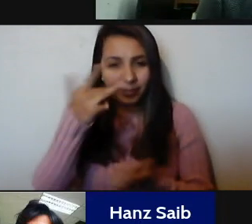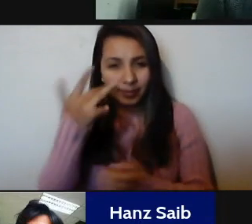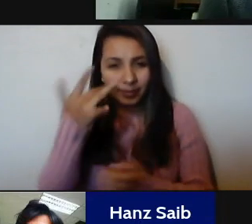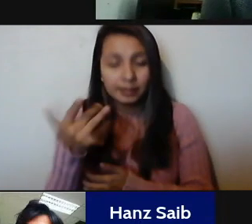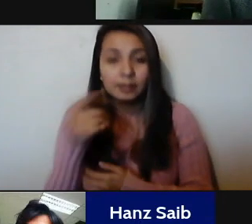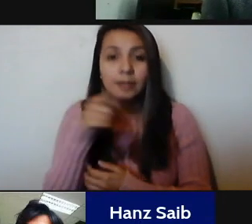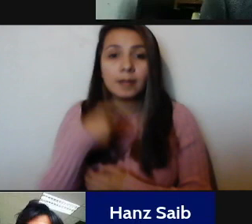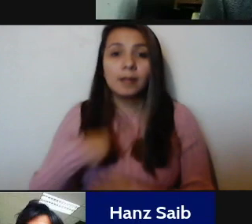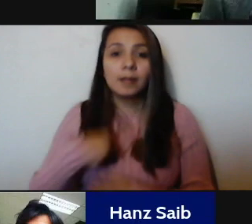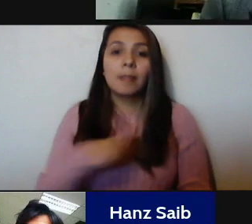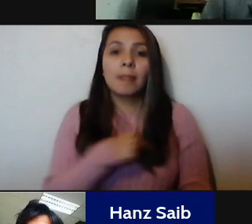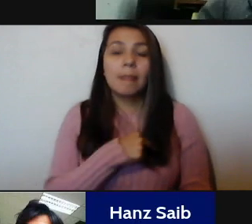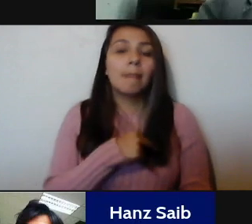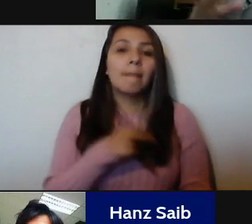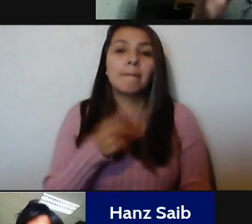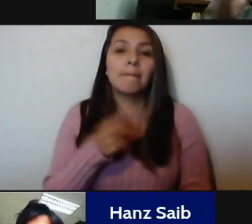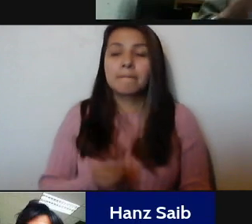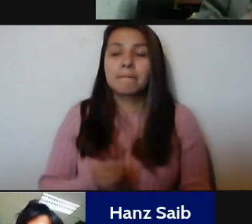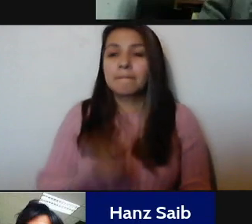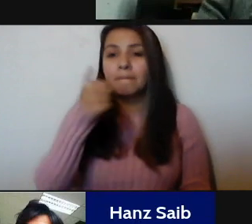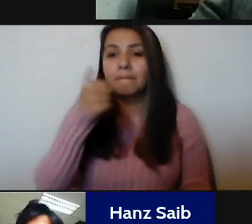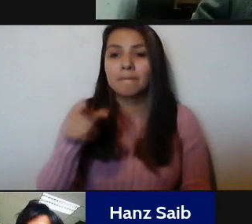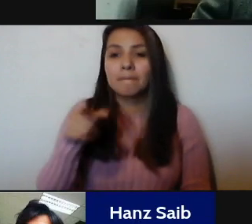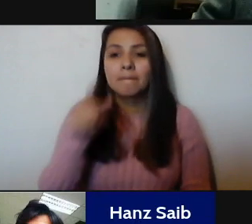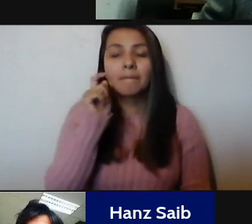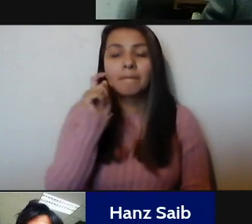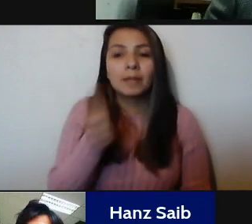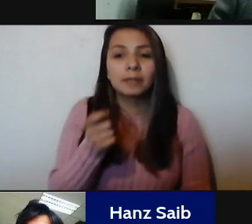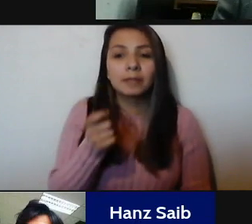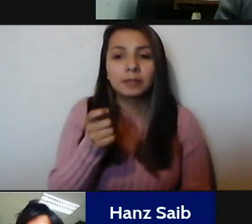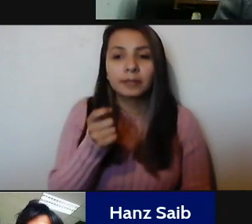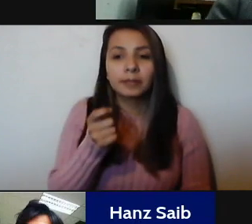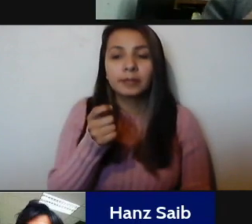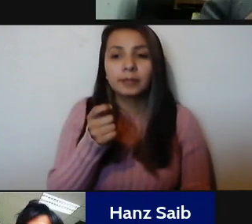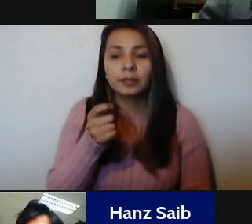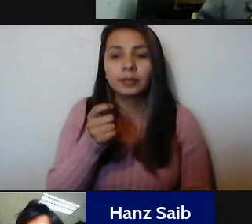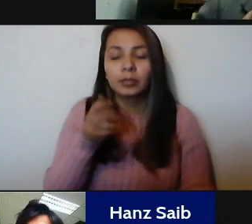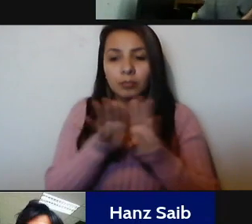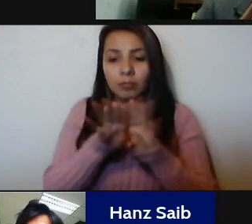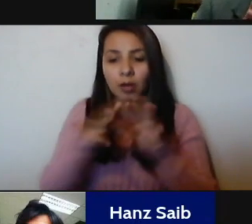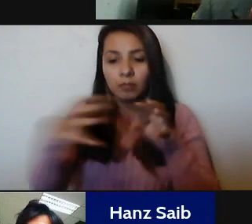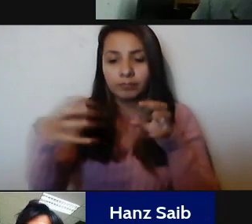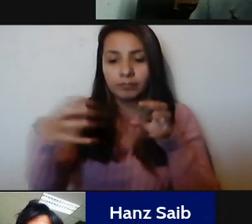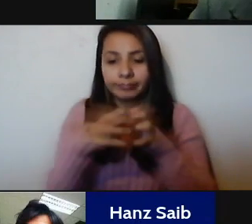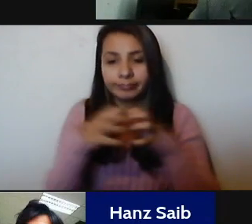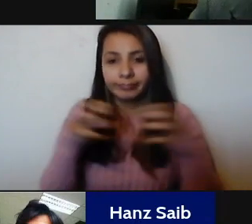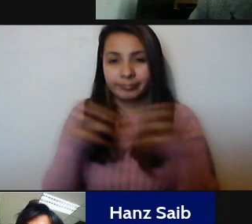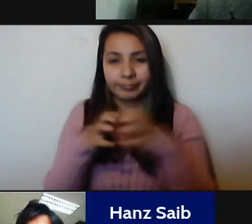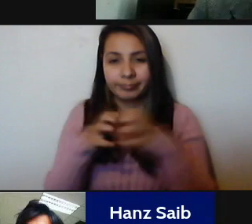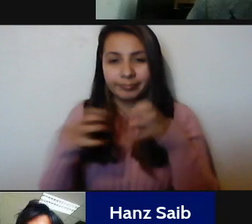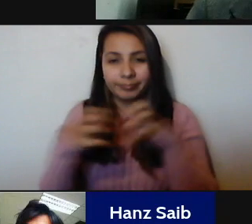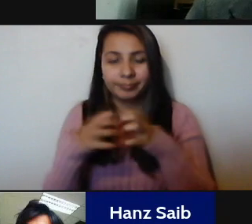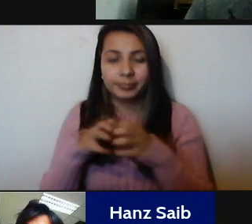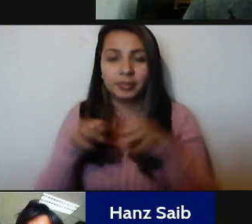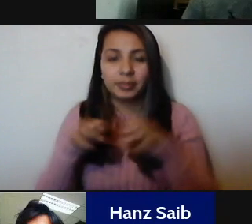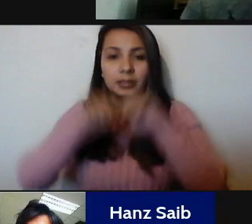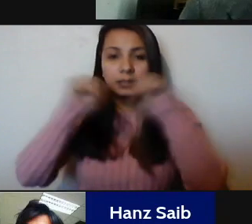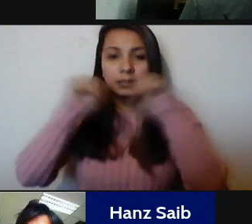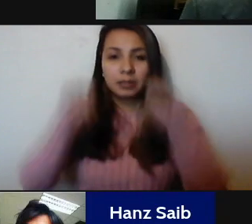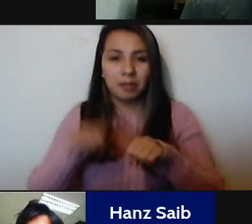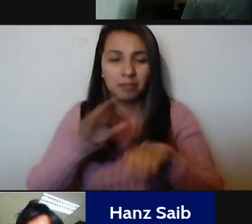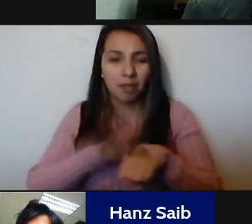Gracias, Hans Saib, por tu pregunta. Nosotros estamos partiendo de una filosofía que tiene que ver